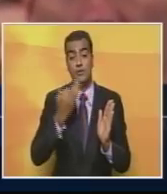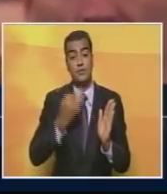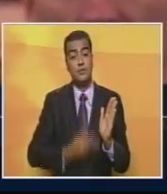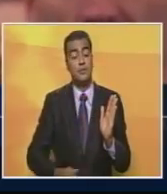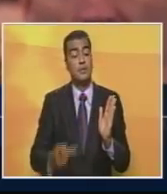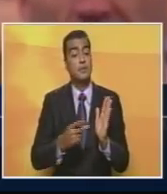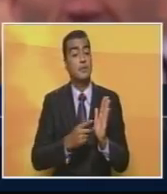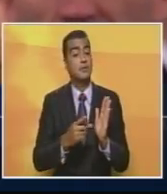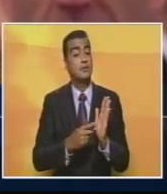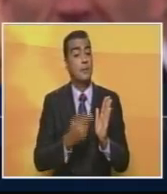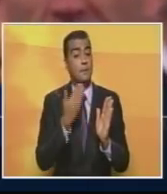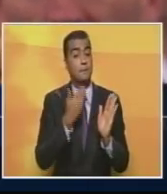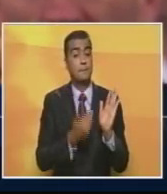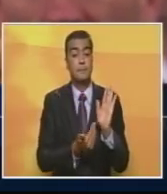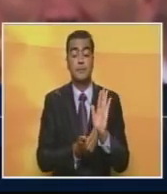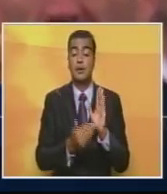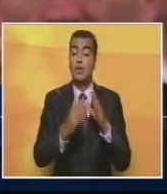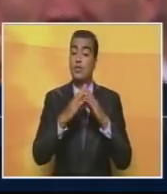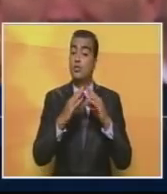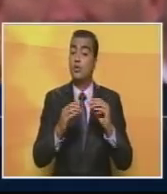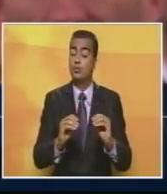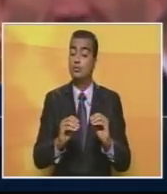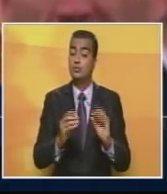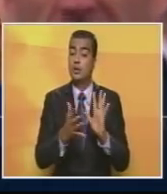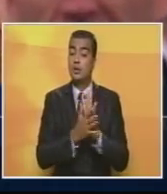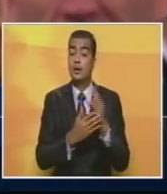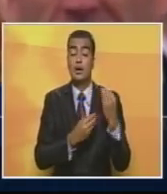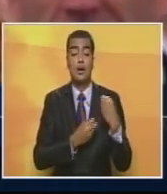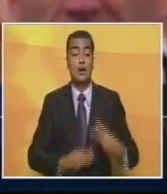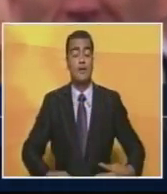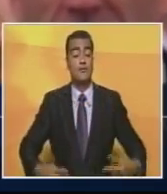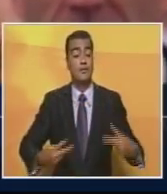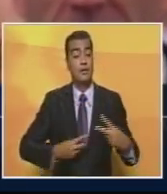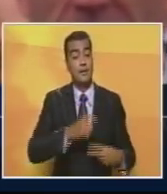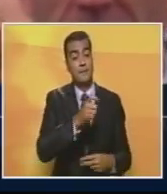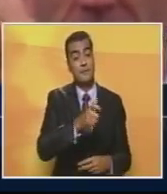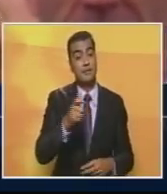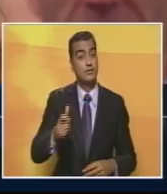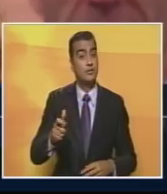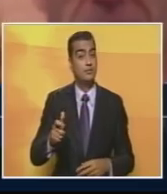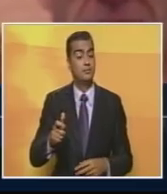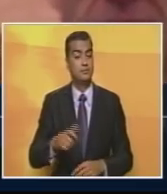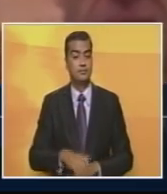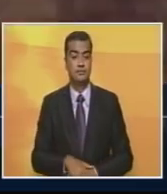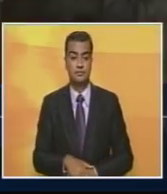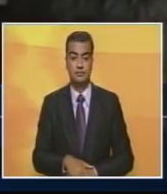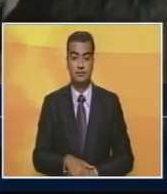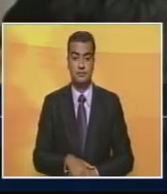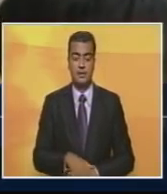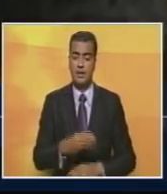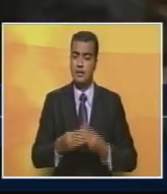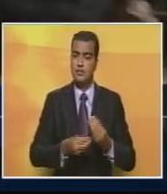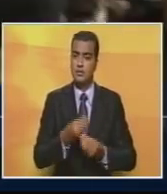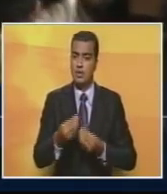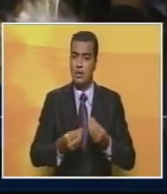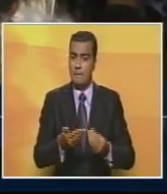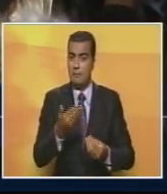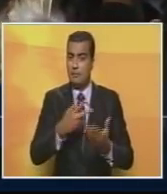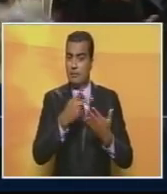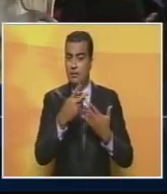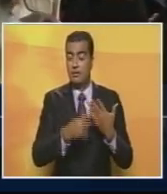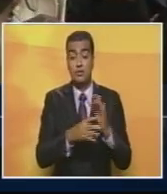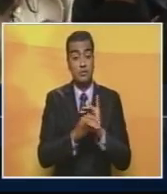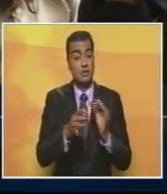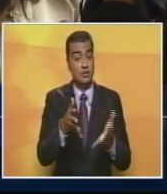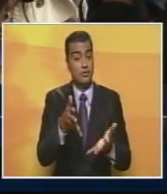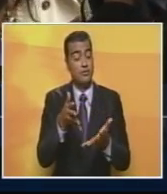participación y presentó al reparto completo que se encargará de dar vida a los personajes animados del film. El realizador de este ambicioso proyecto ya